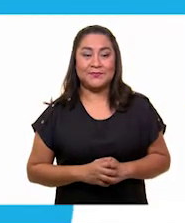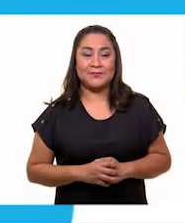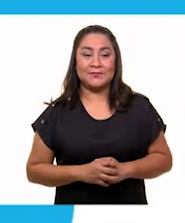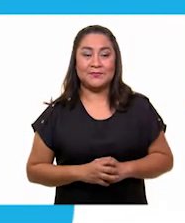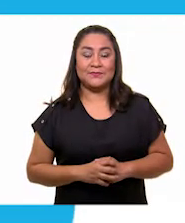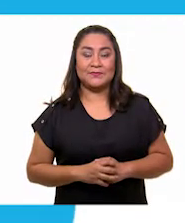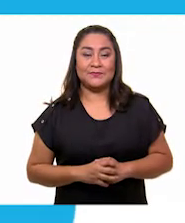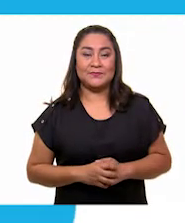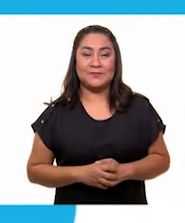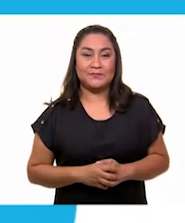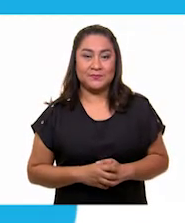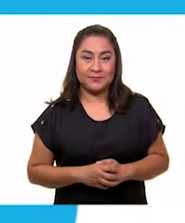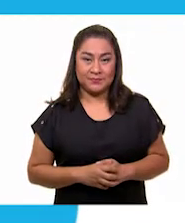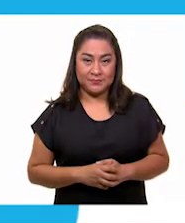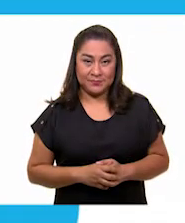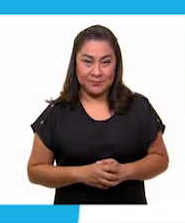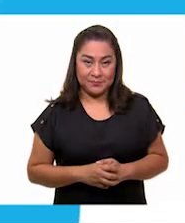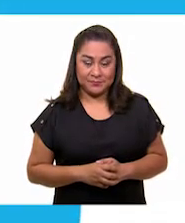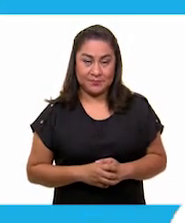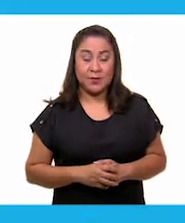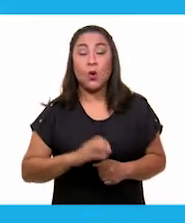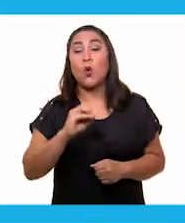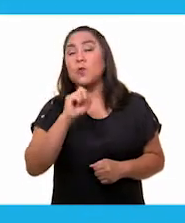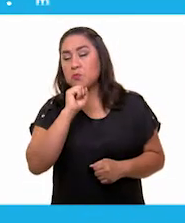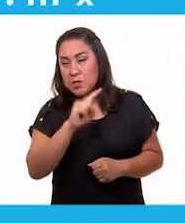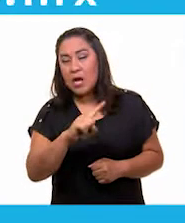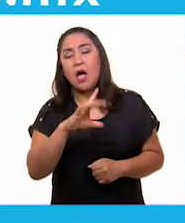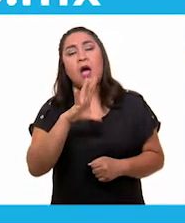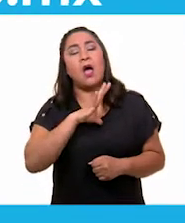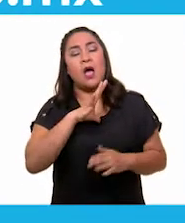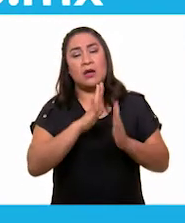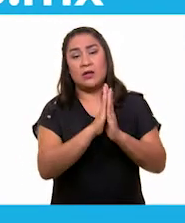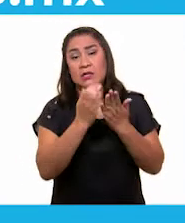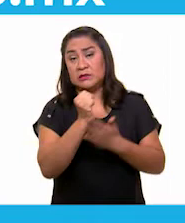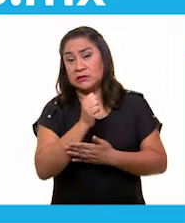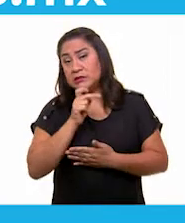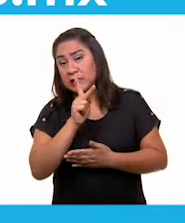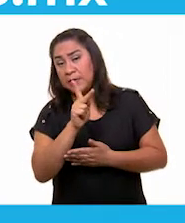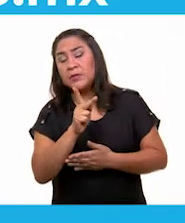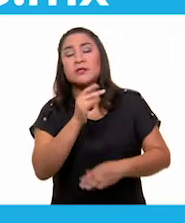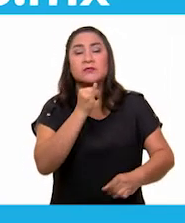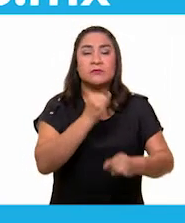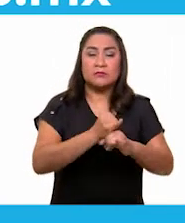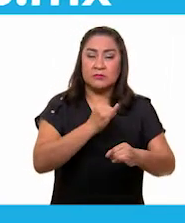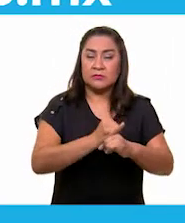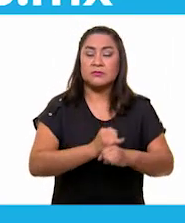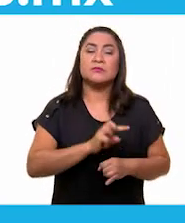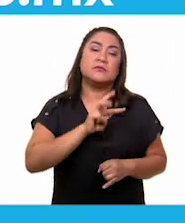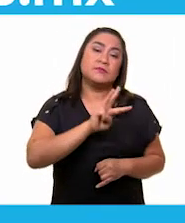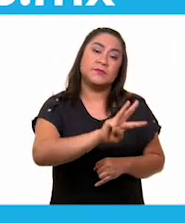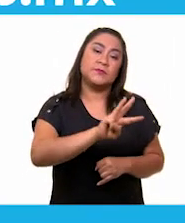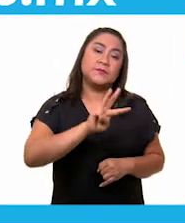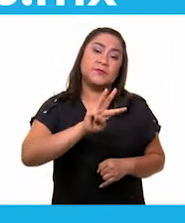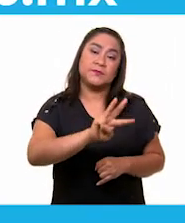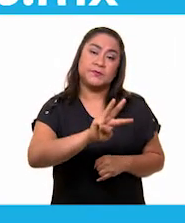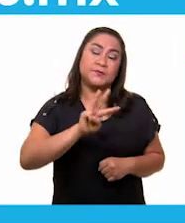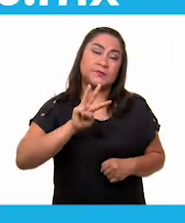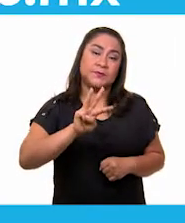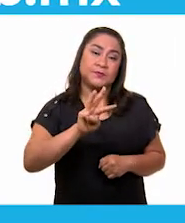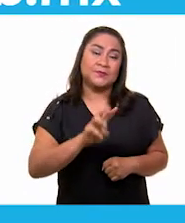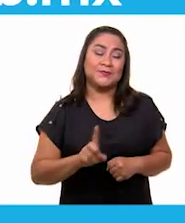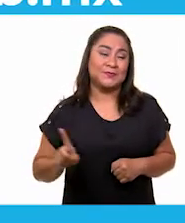13. 100 líneas. También puedes encontrar los libros de texto en la página